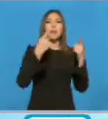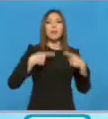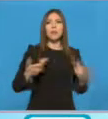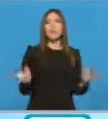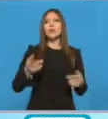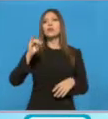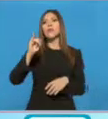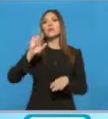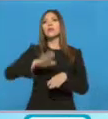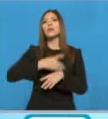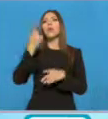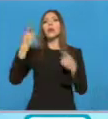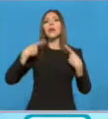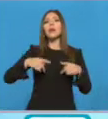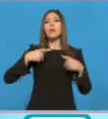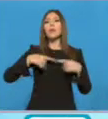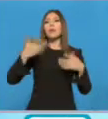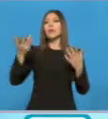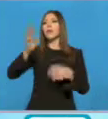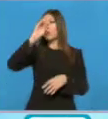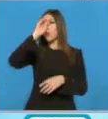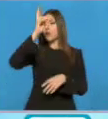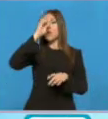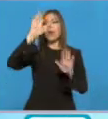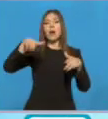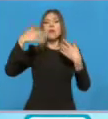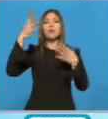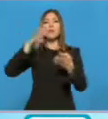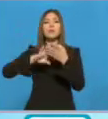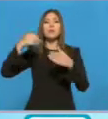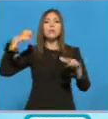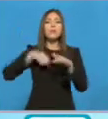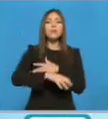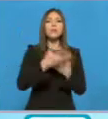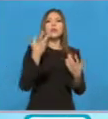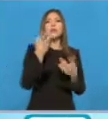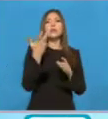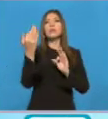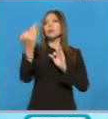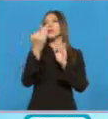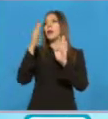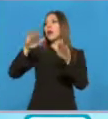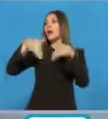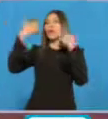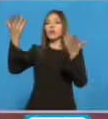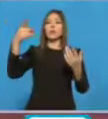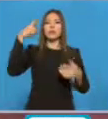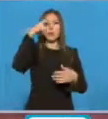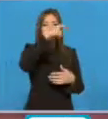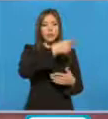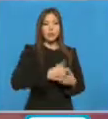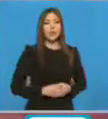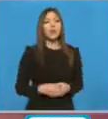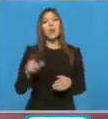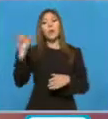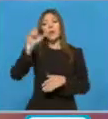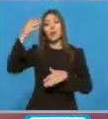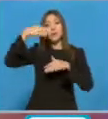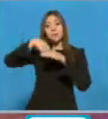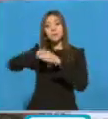el contacto con el mundo lo tenía tan restringido, obviamente tendría que crear alguna coraza. Con el mundo exterior, porque además dentro de